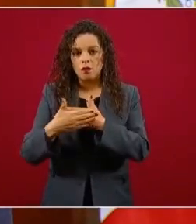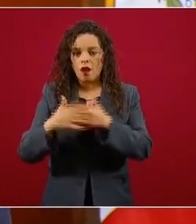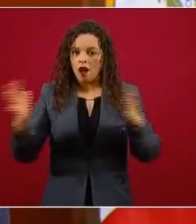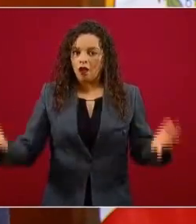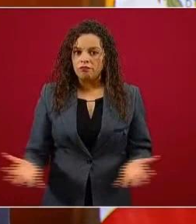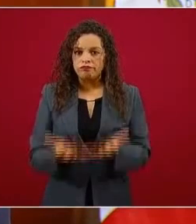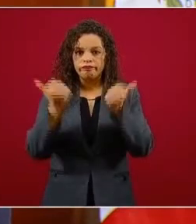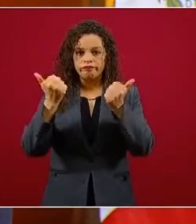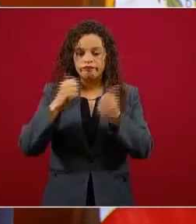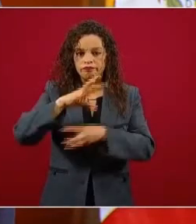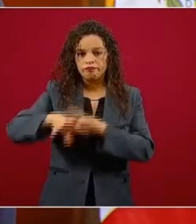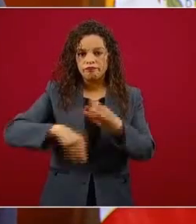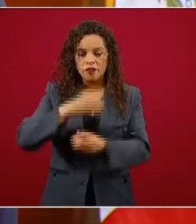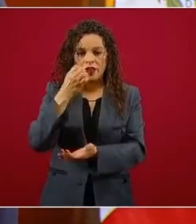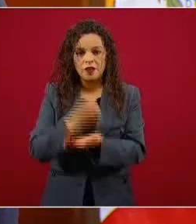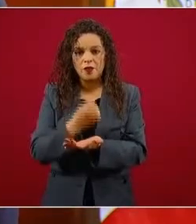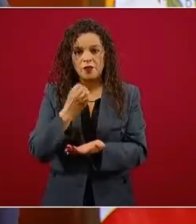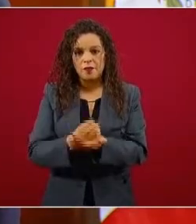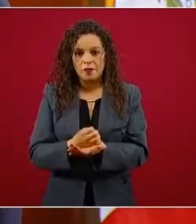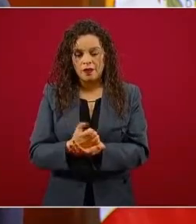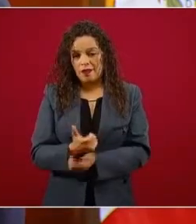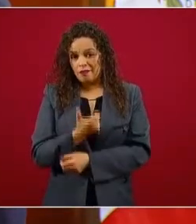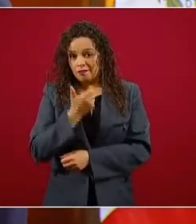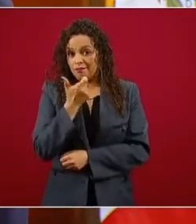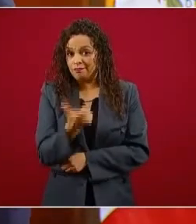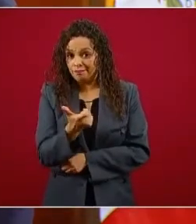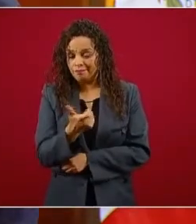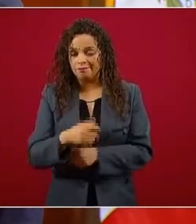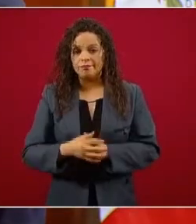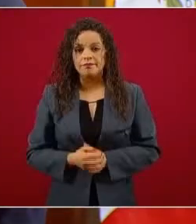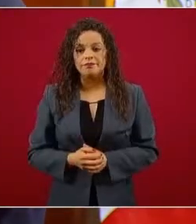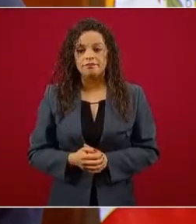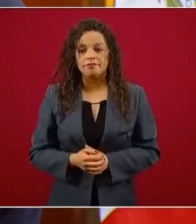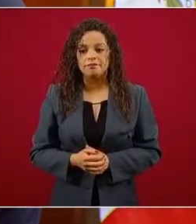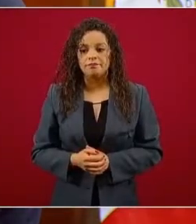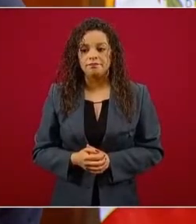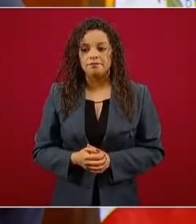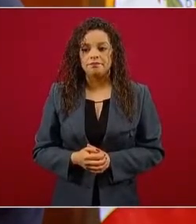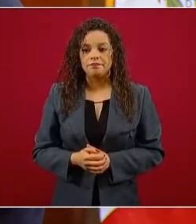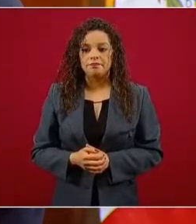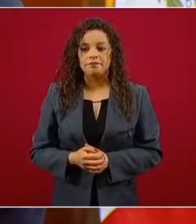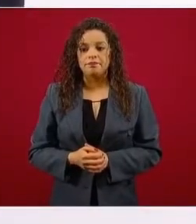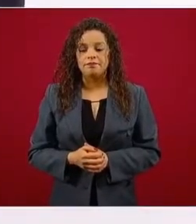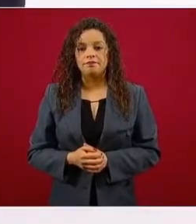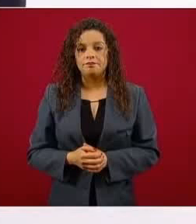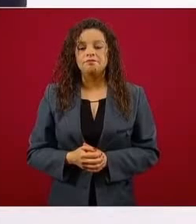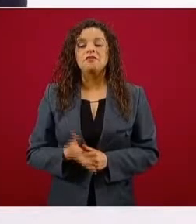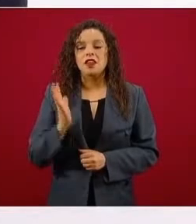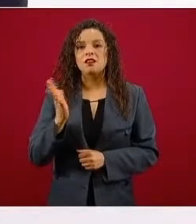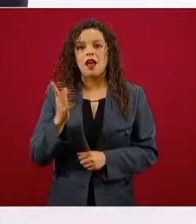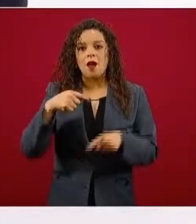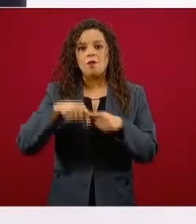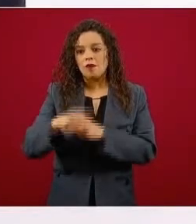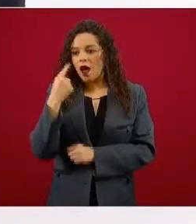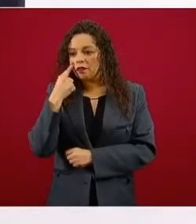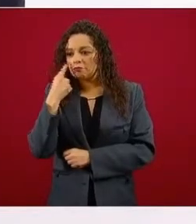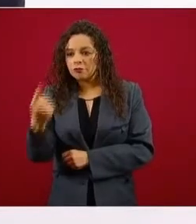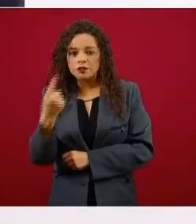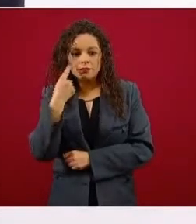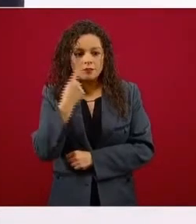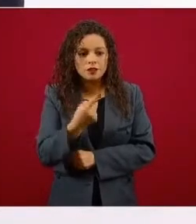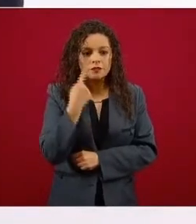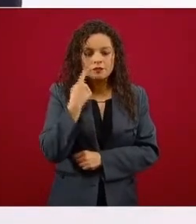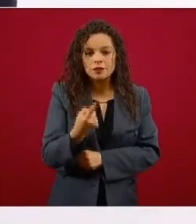la economía y empiezan a percibirse buenos resultados. Por